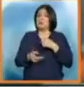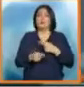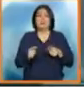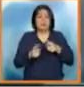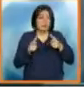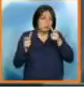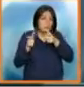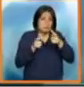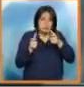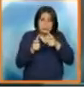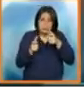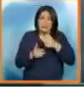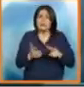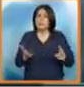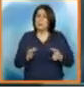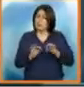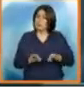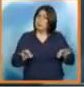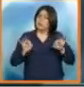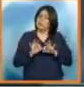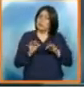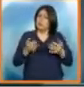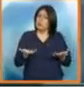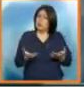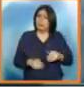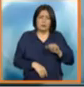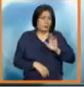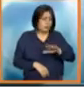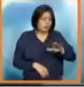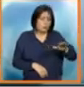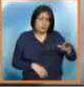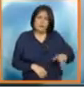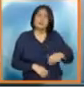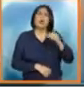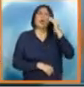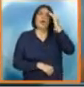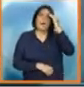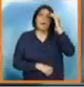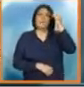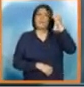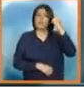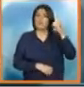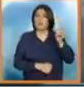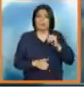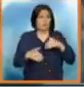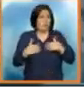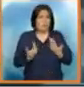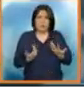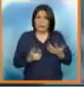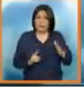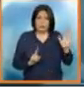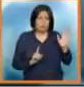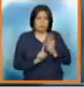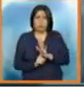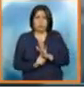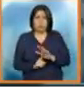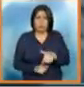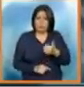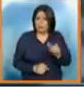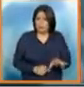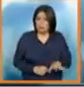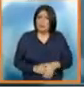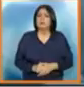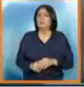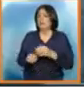de vigilancia, lo importante también es que los chicos sean conscientes de que no pueden ejercer el bullying contra sus compañeros, ¿no?